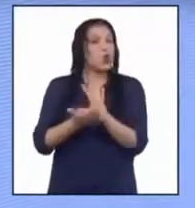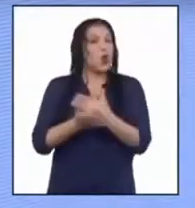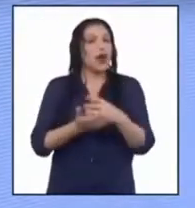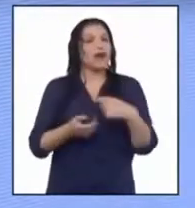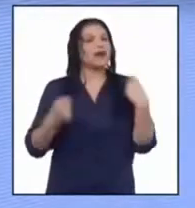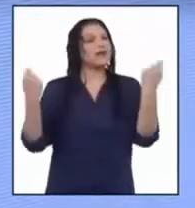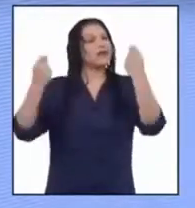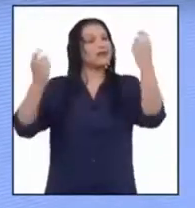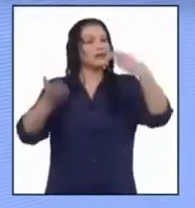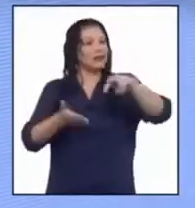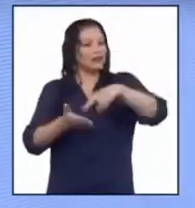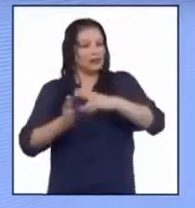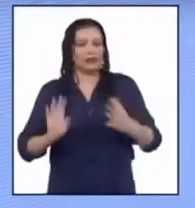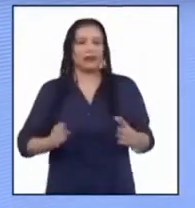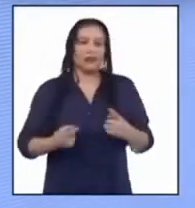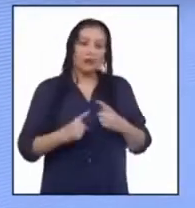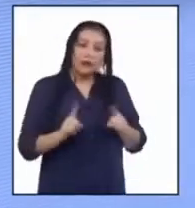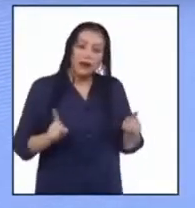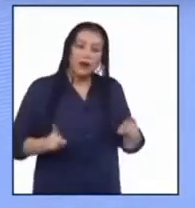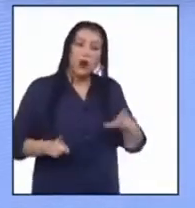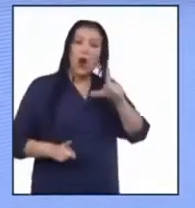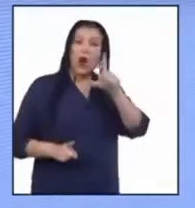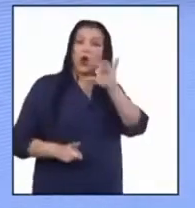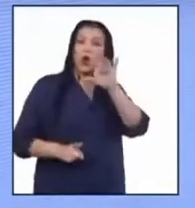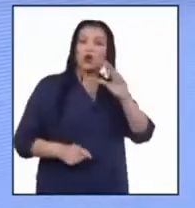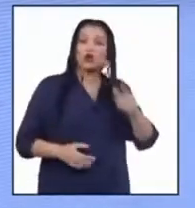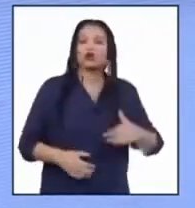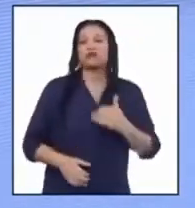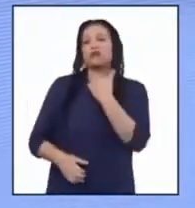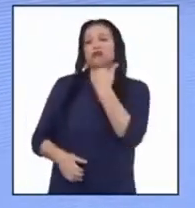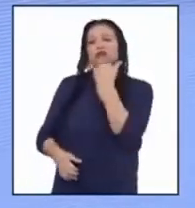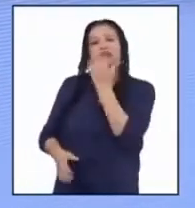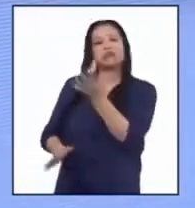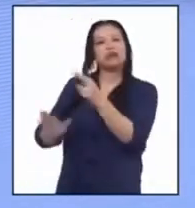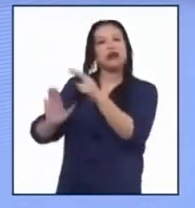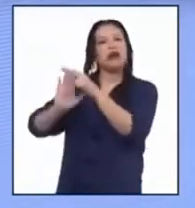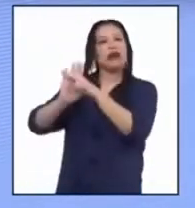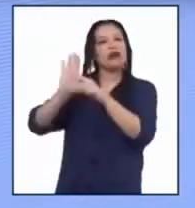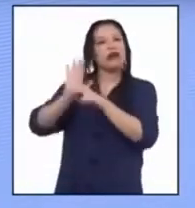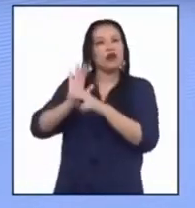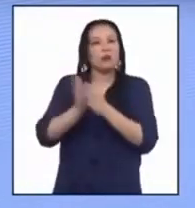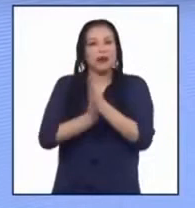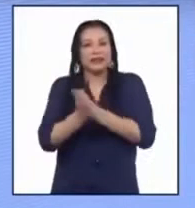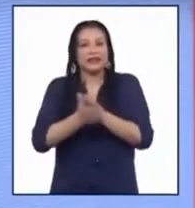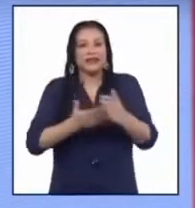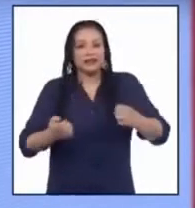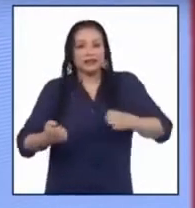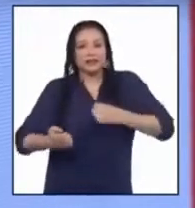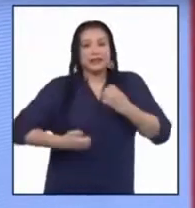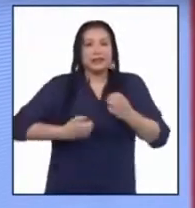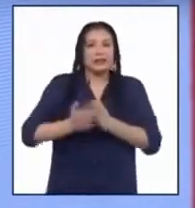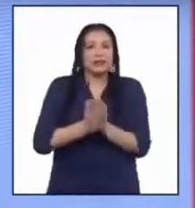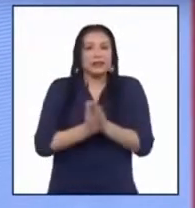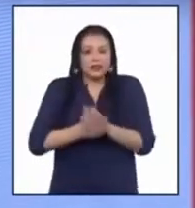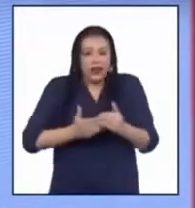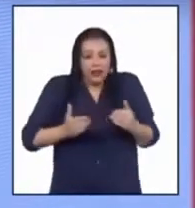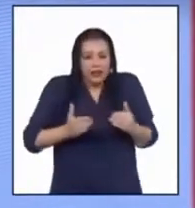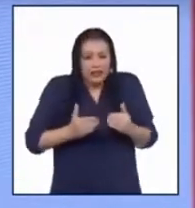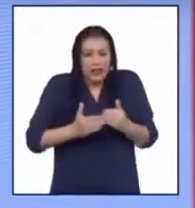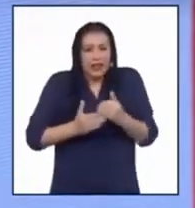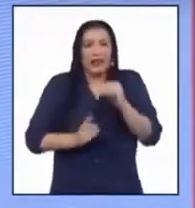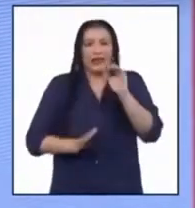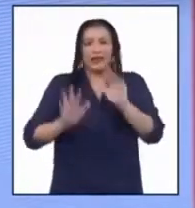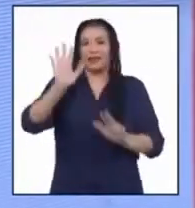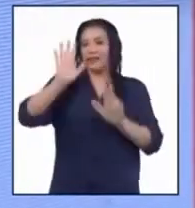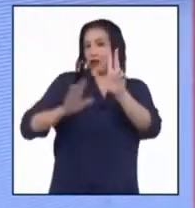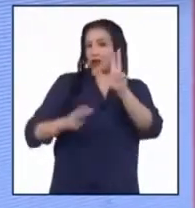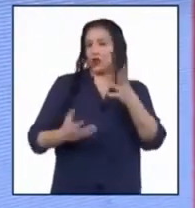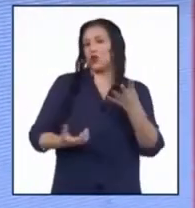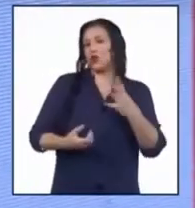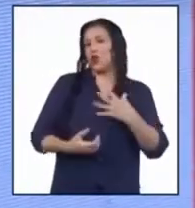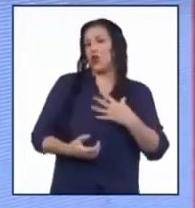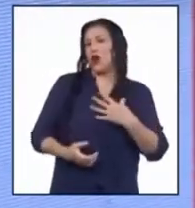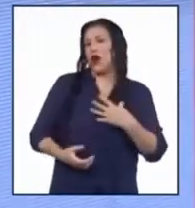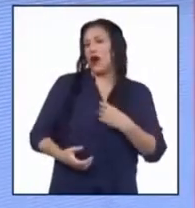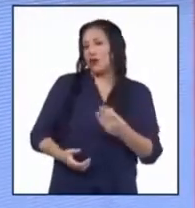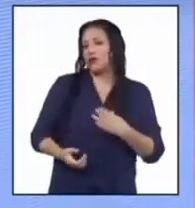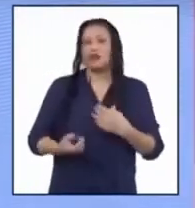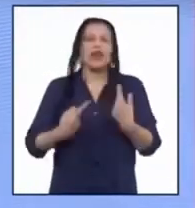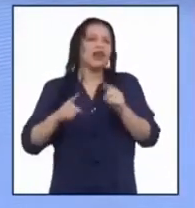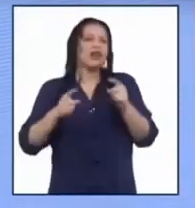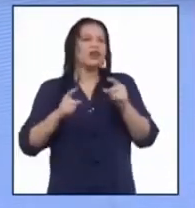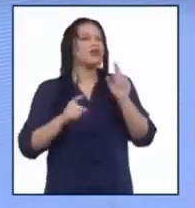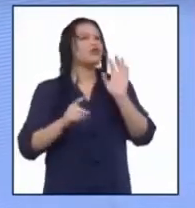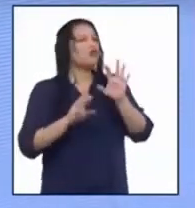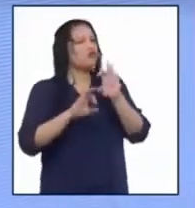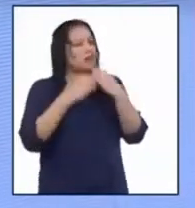pasa, Stephanie? Lucho no toma en cuenta la disposición, está demasiado entusiasmado con ser mayor de edad. En su casa tampoco están de acuerdo con